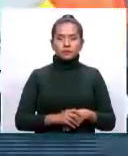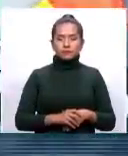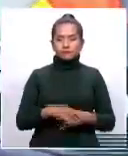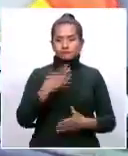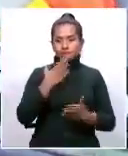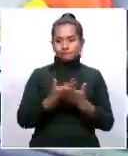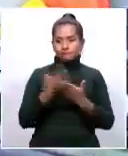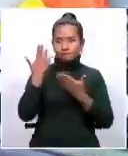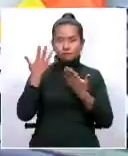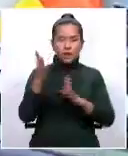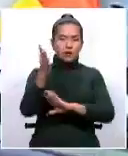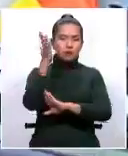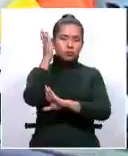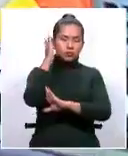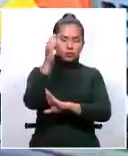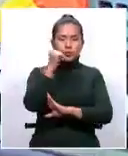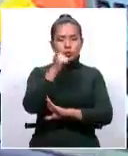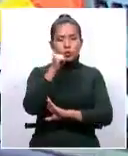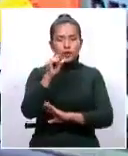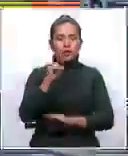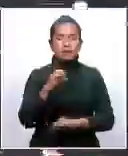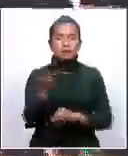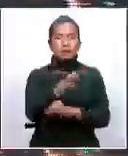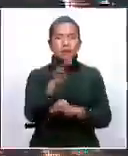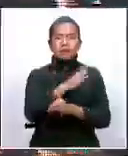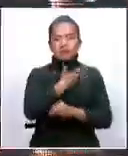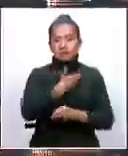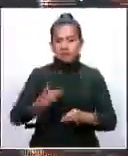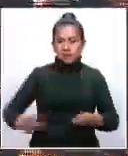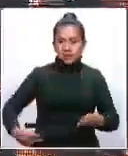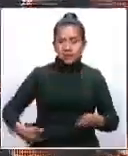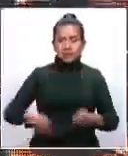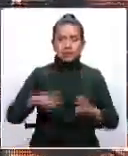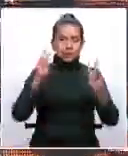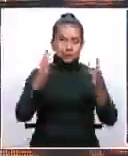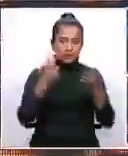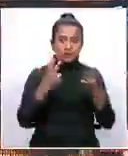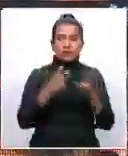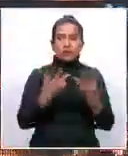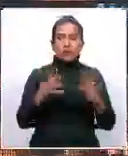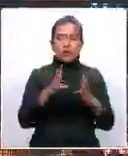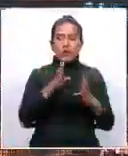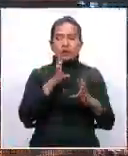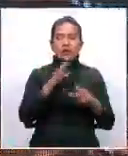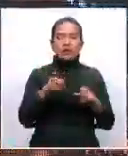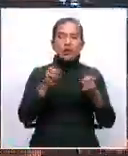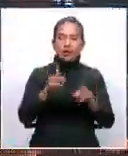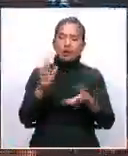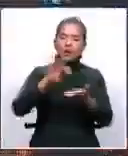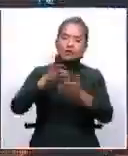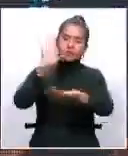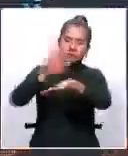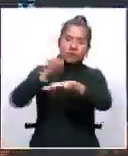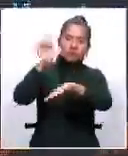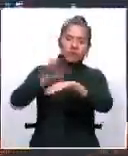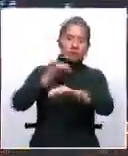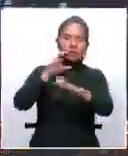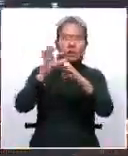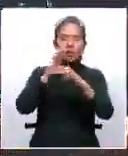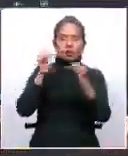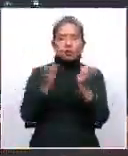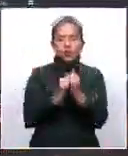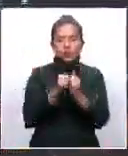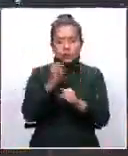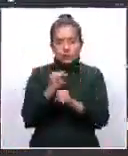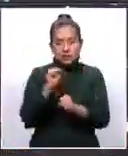Bien, esta ha sido la conferencia de prensa brindada por la ministra de la Presidencia, Marianela Prada. En el marco de la convocatoria al diálogo y de la construcción de una agenda